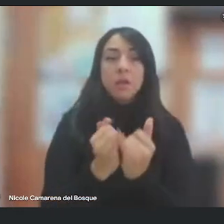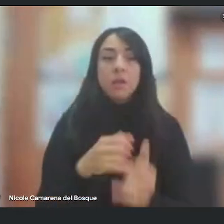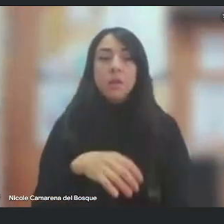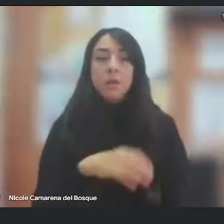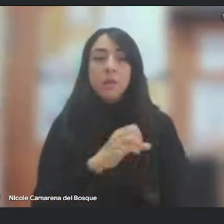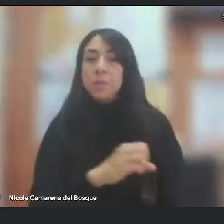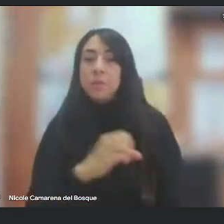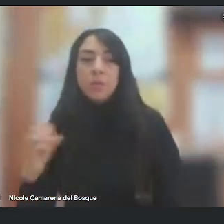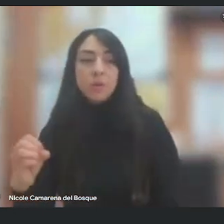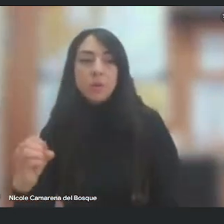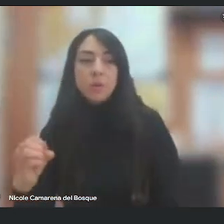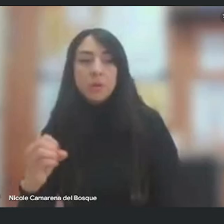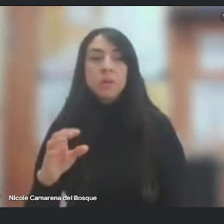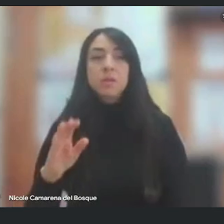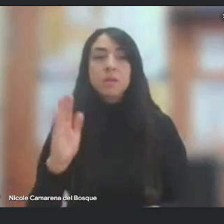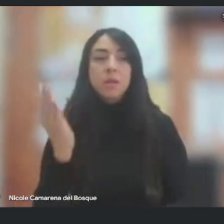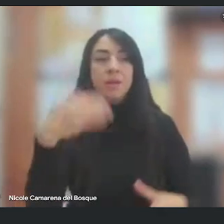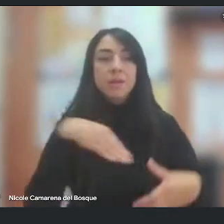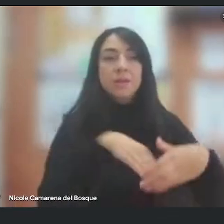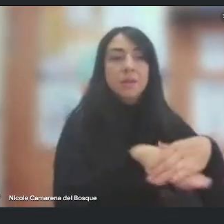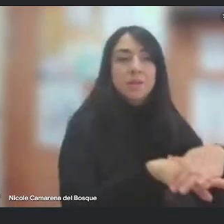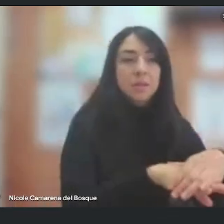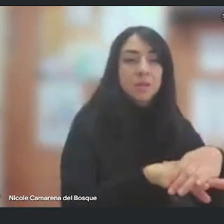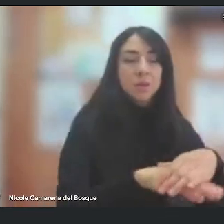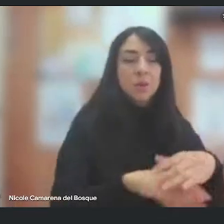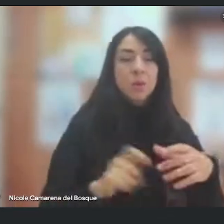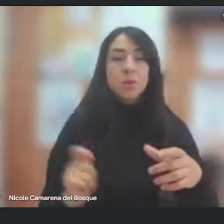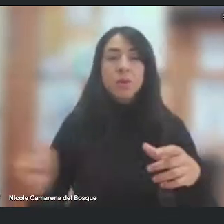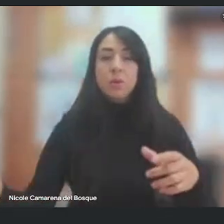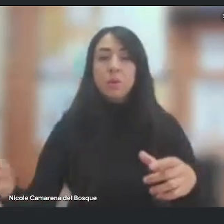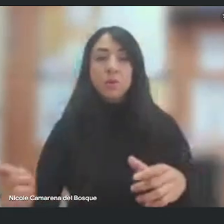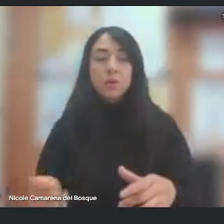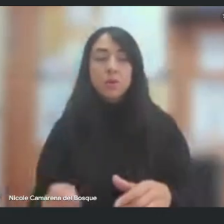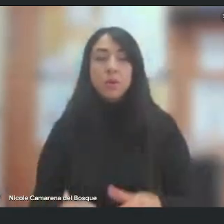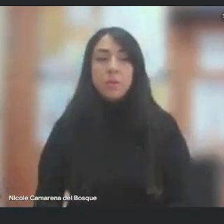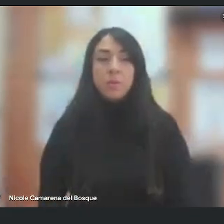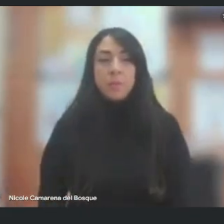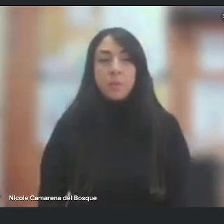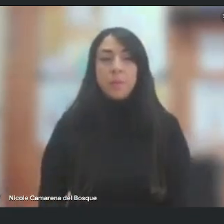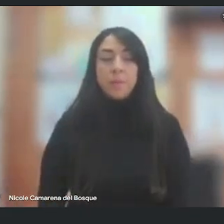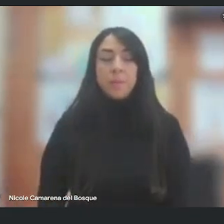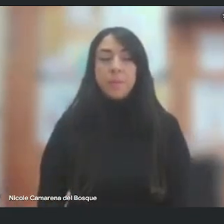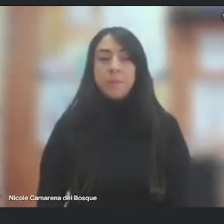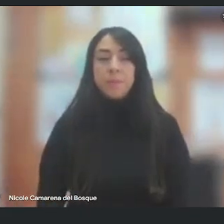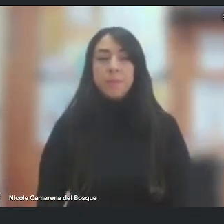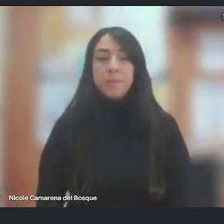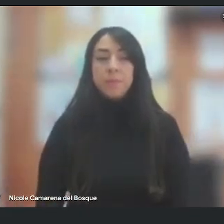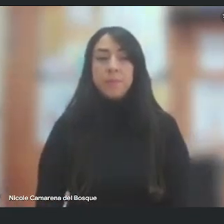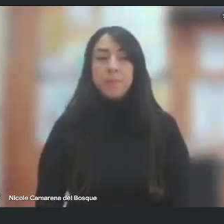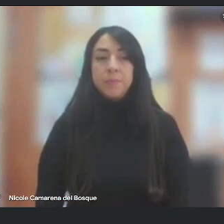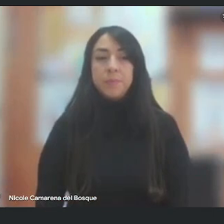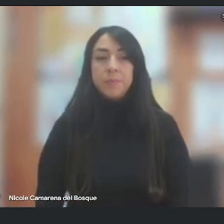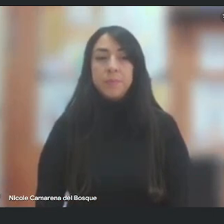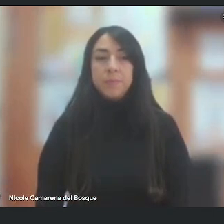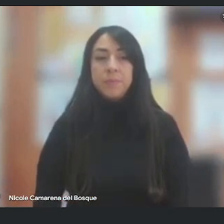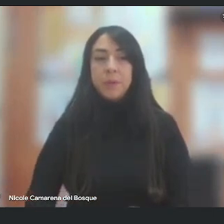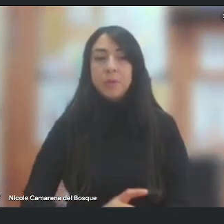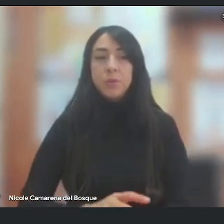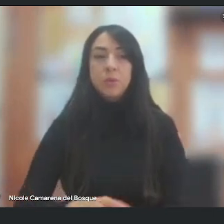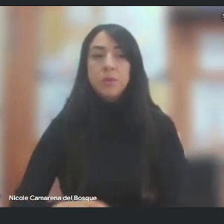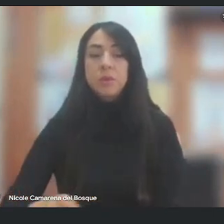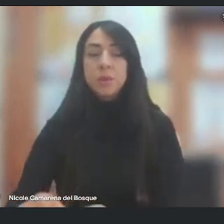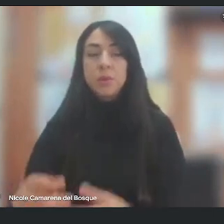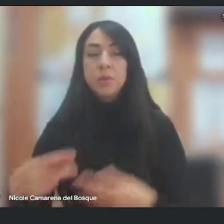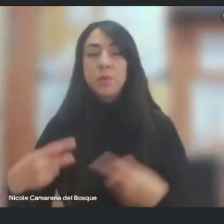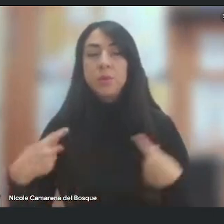una discapacidad me voy a limitar a una oportunidad de trabajo, a una oportunidad de algún sueño,